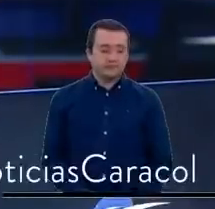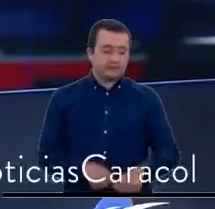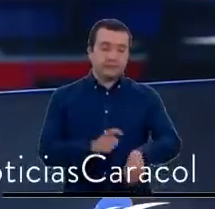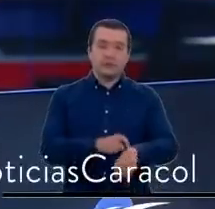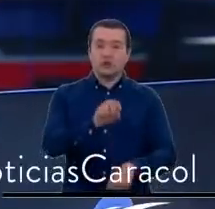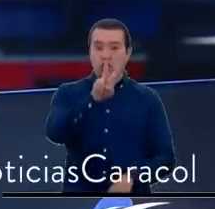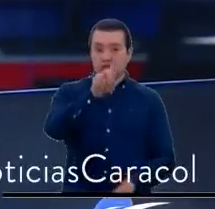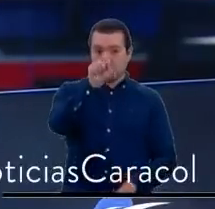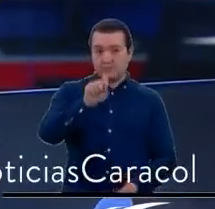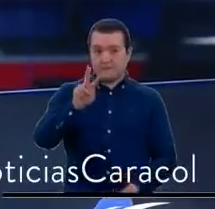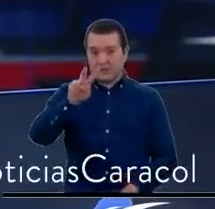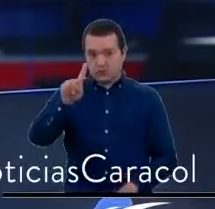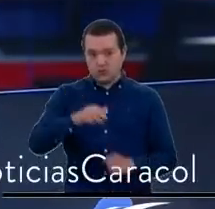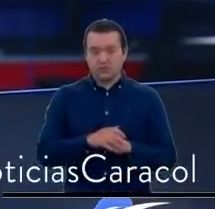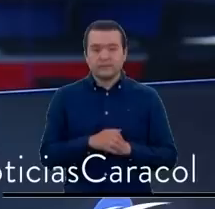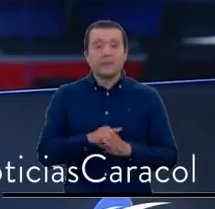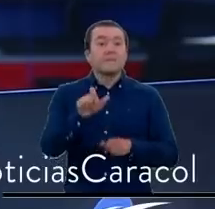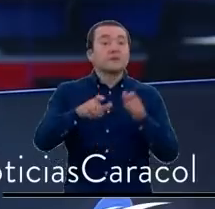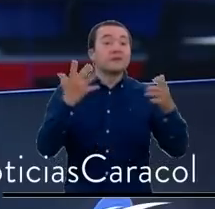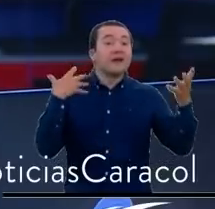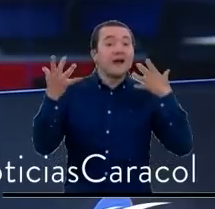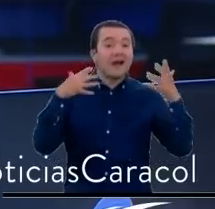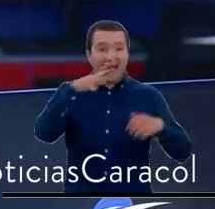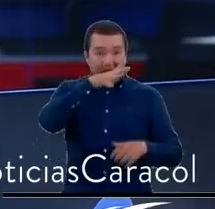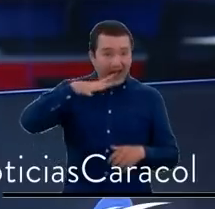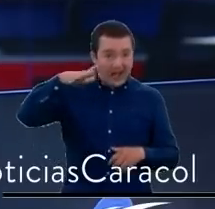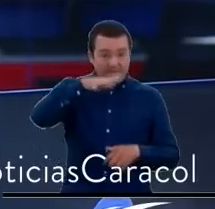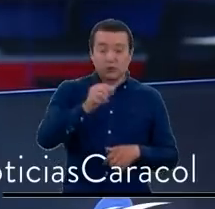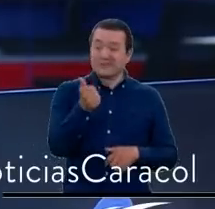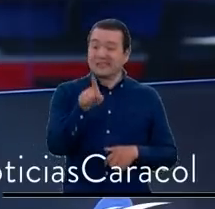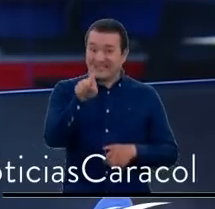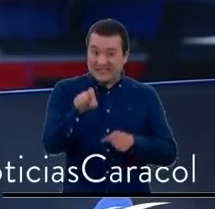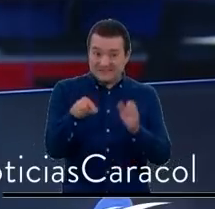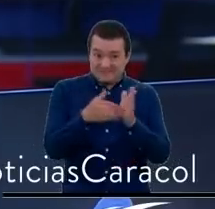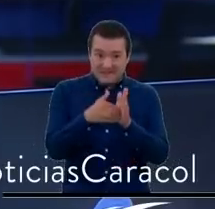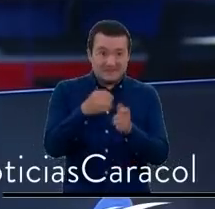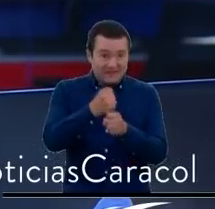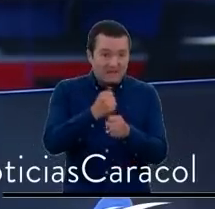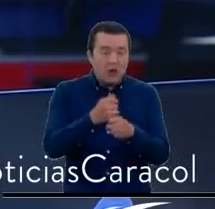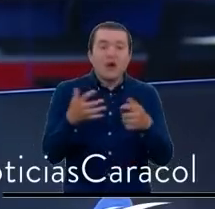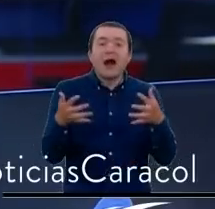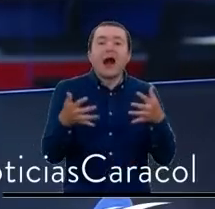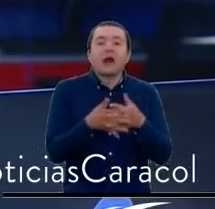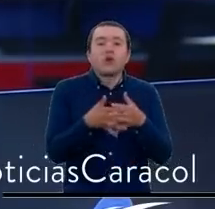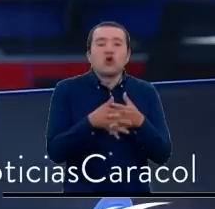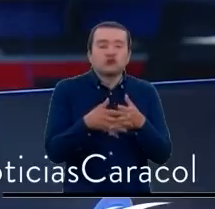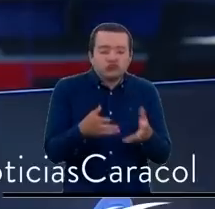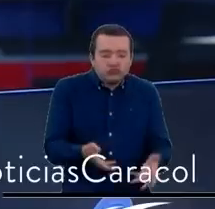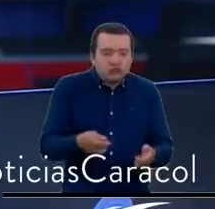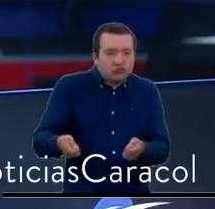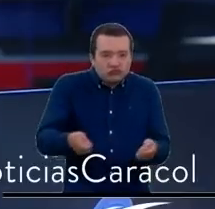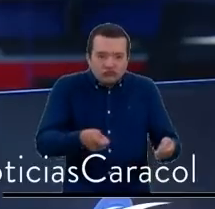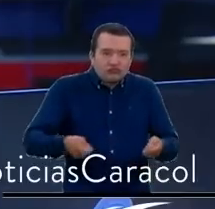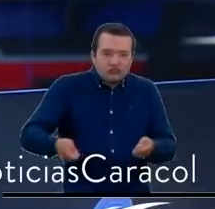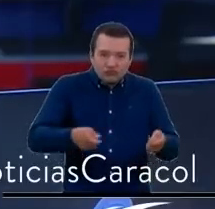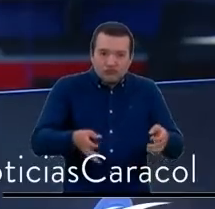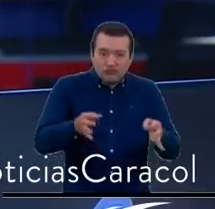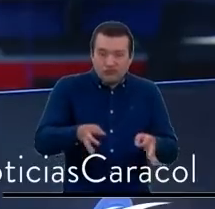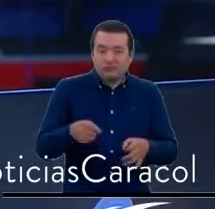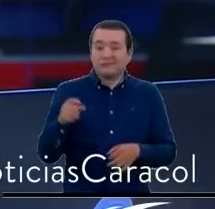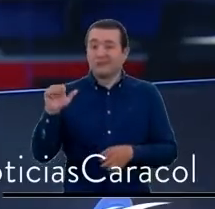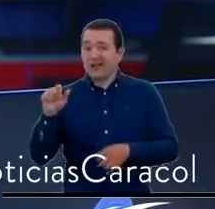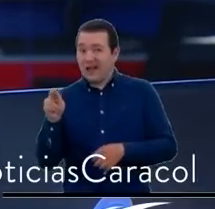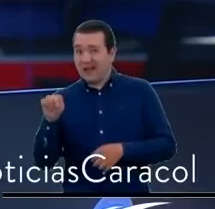221. 16.000 agricultores dependen del cultivo de arroz, el mismo sector que la ANDI y FEDESarrollo estima que desaparecerá